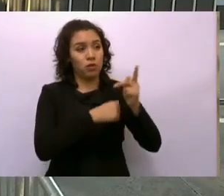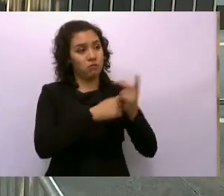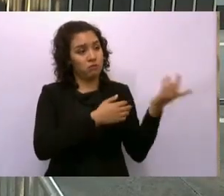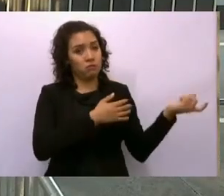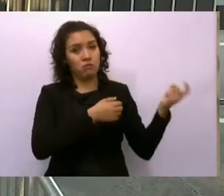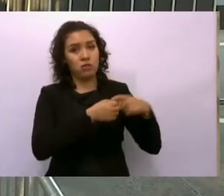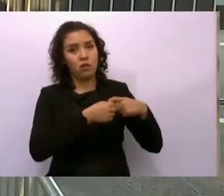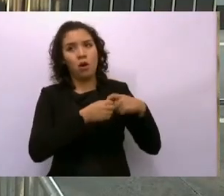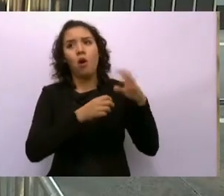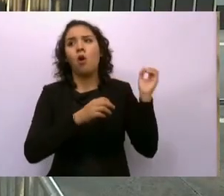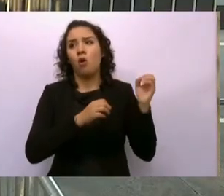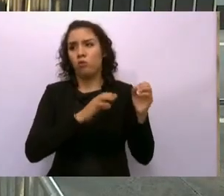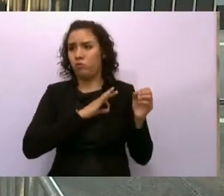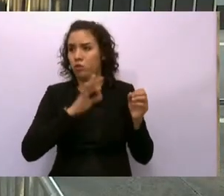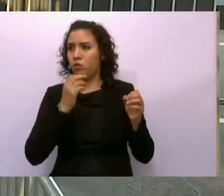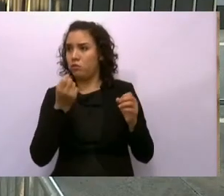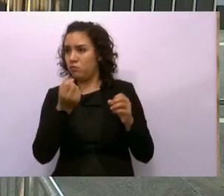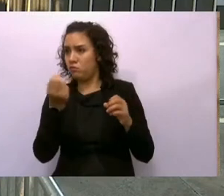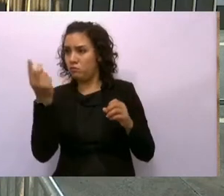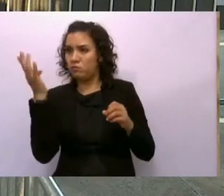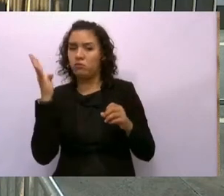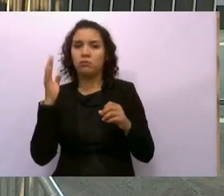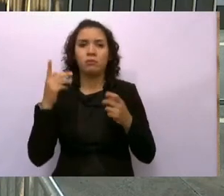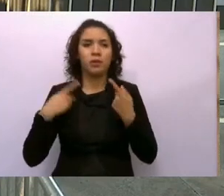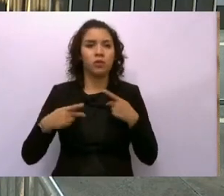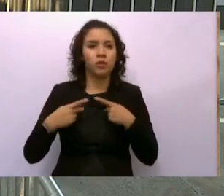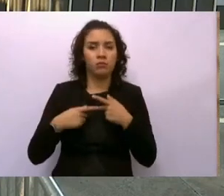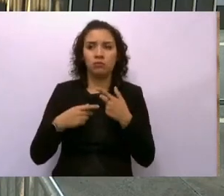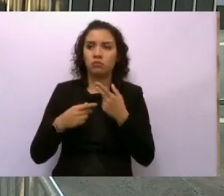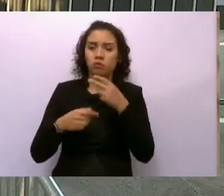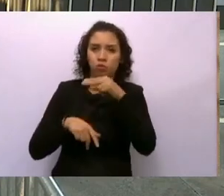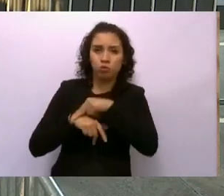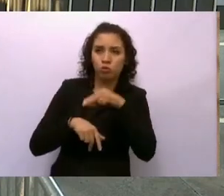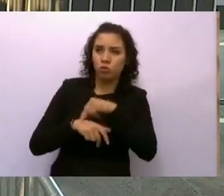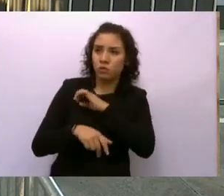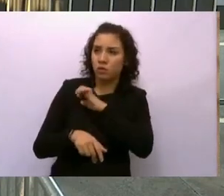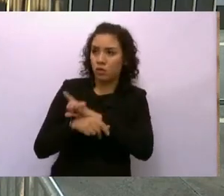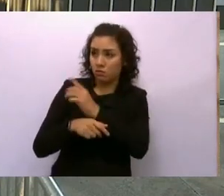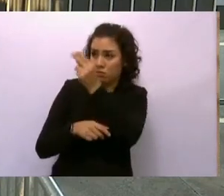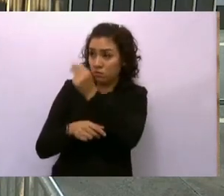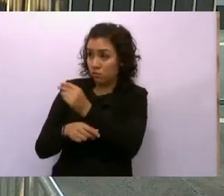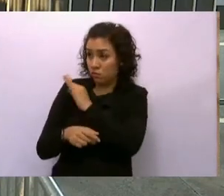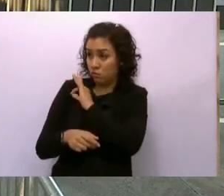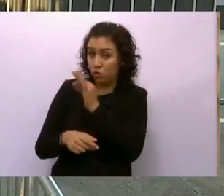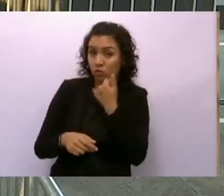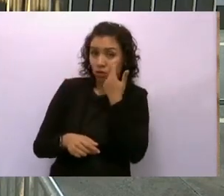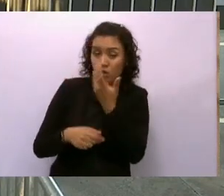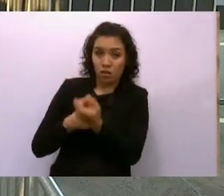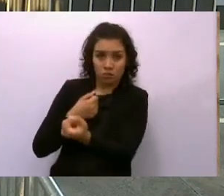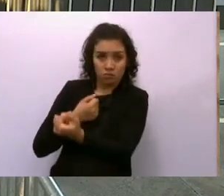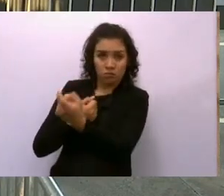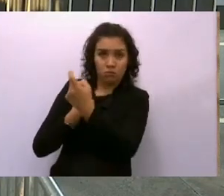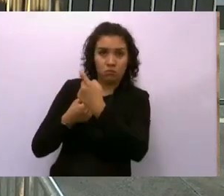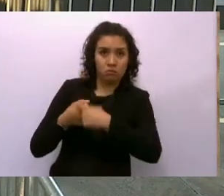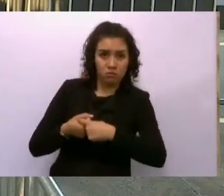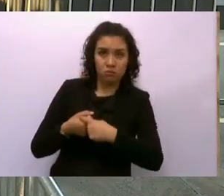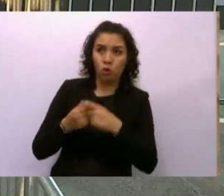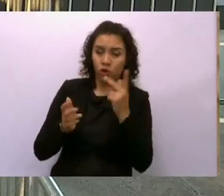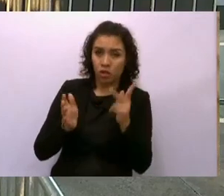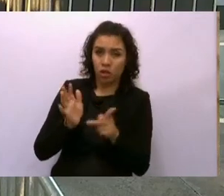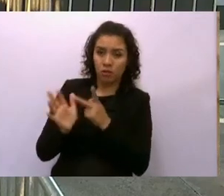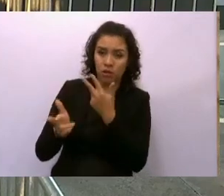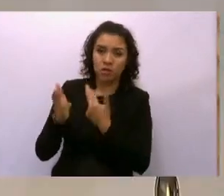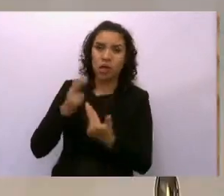que está jubilado se le ofrezca la posibilidad de que pueda estar en un turno en un hospital del